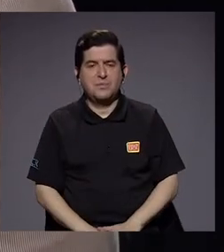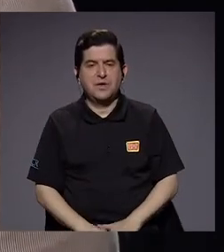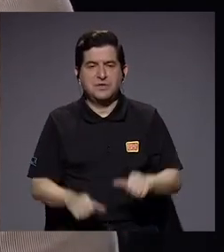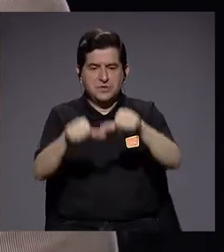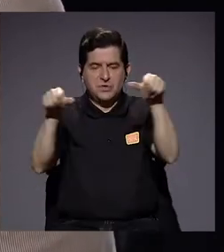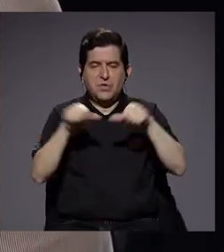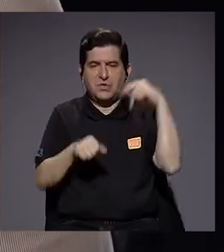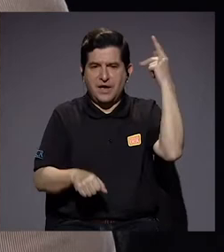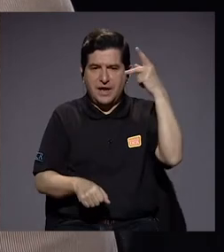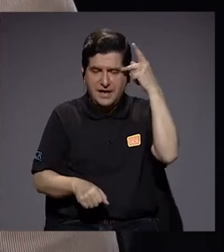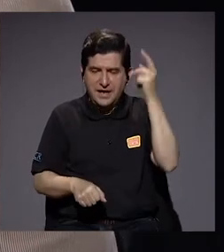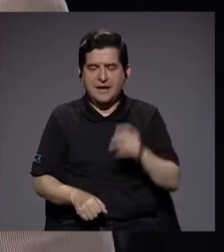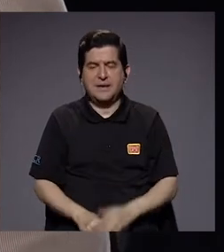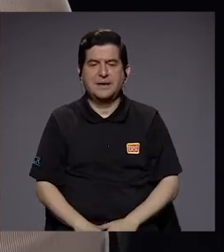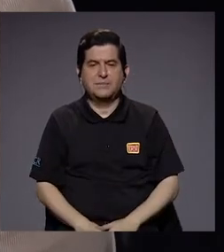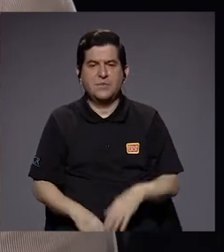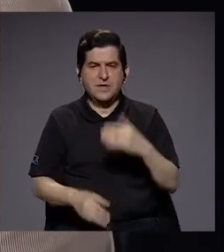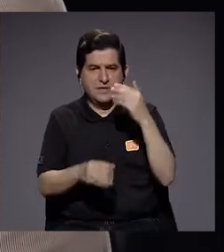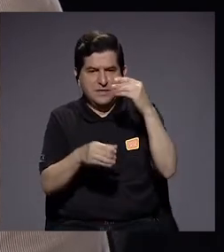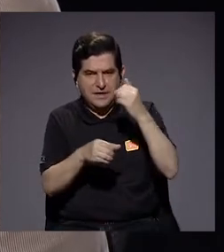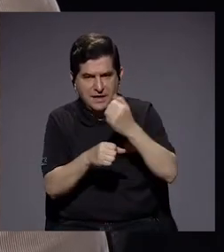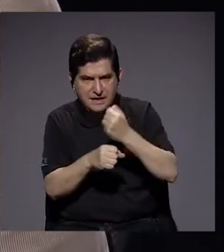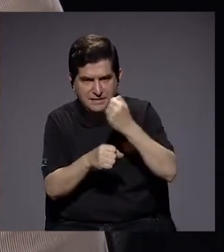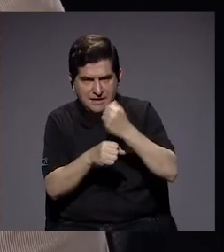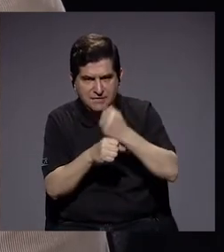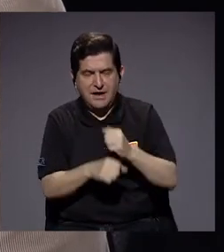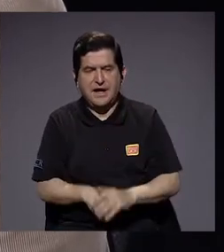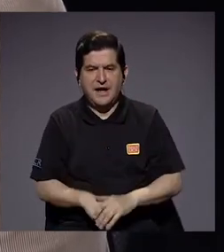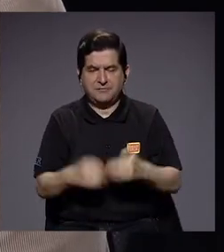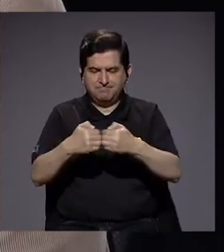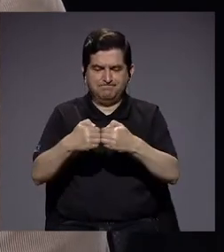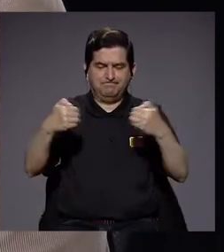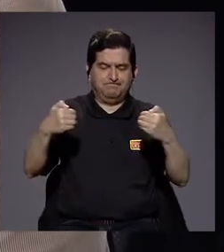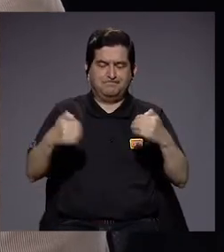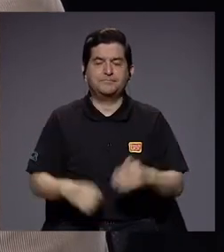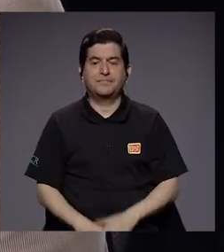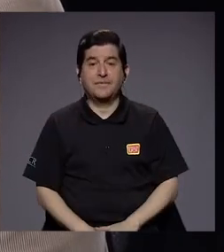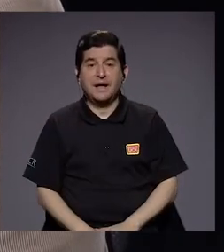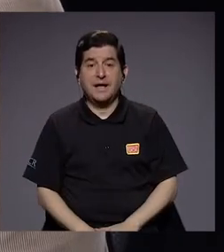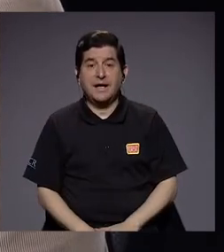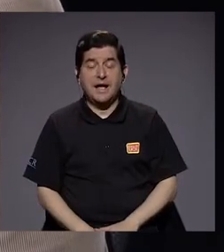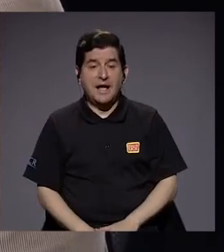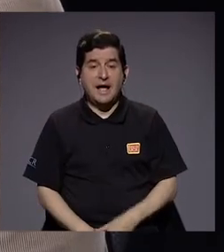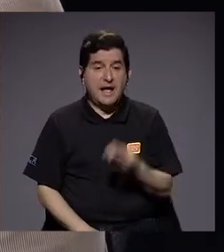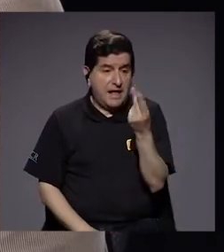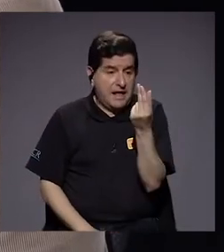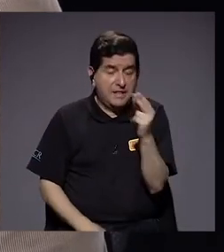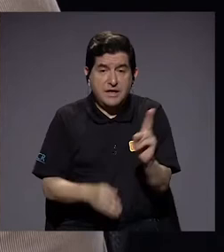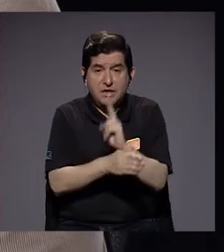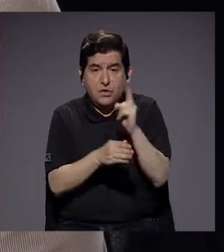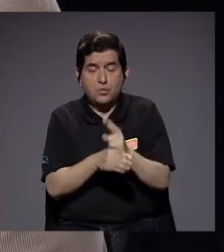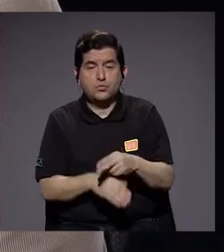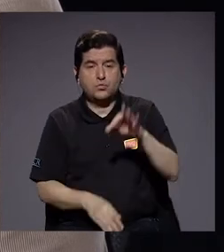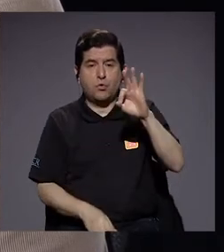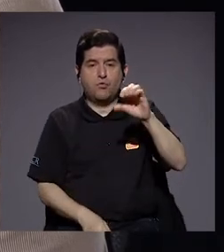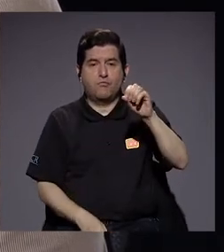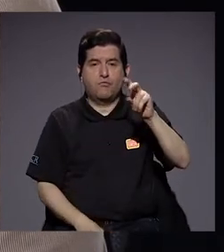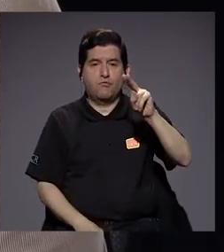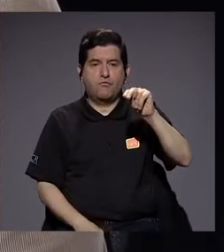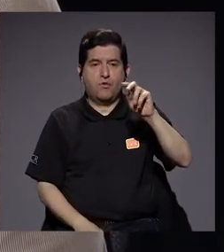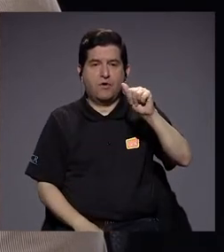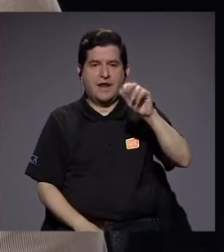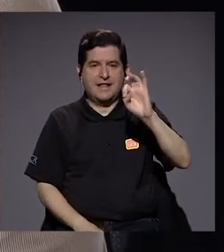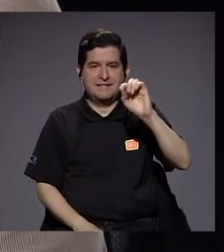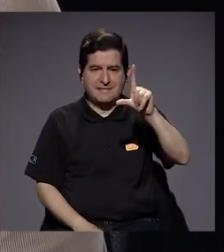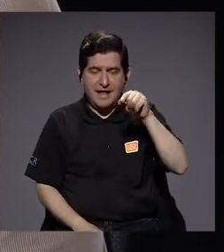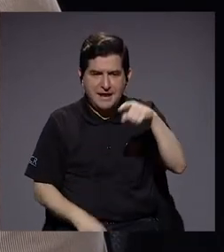silla política en ese momento, uh-huh. ¿verdad? Entonces, precisamente el destino de los recursos de Fonatel, que en